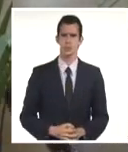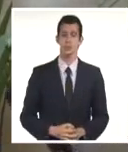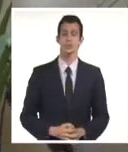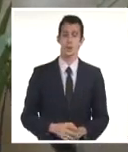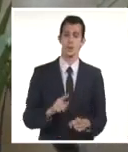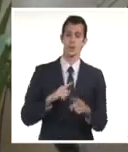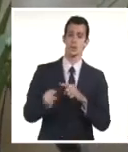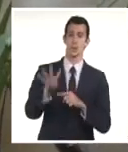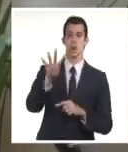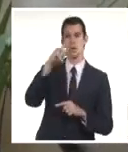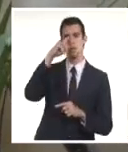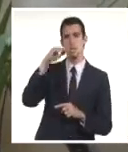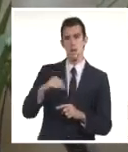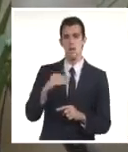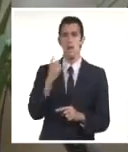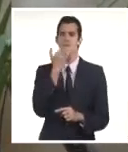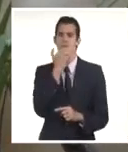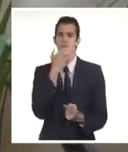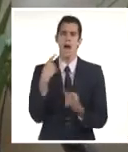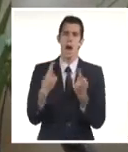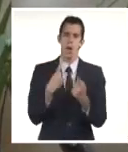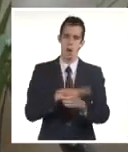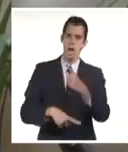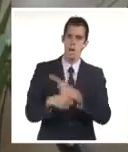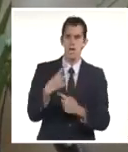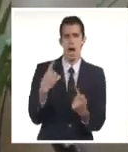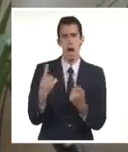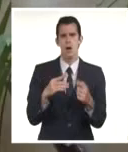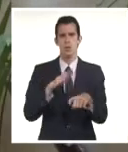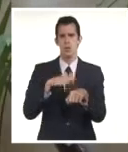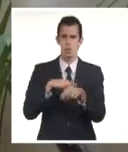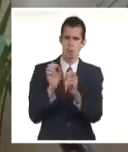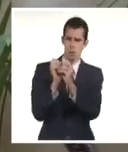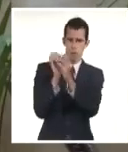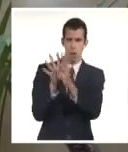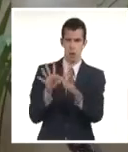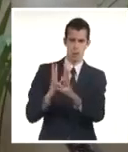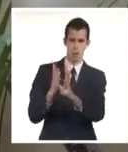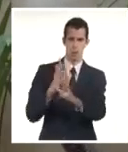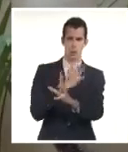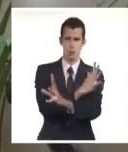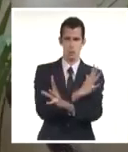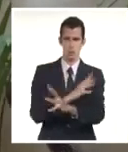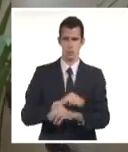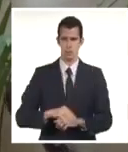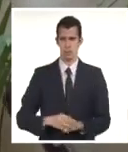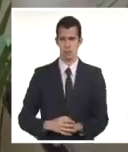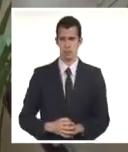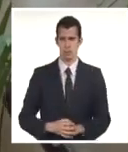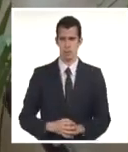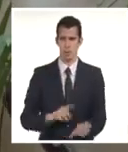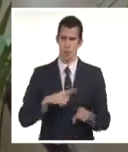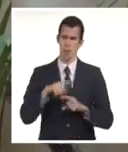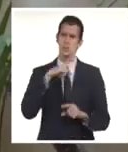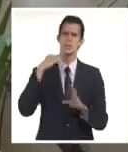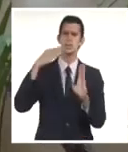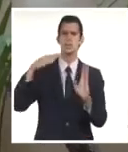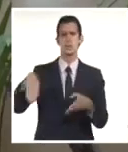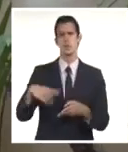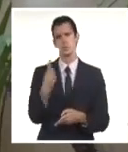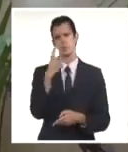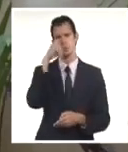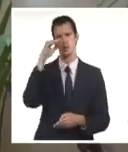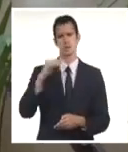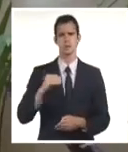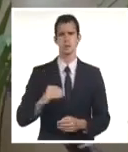alguna afectación como producto de la explosión, y tenemos que lamentar el fallecimiento de un